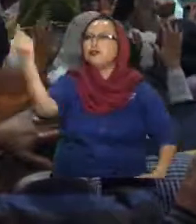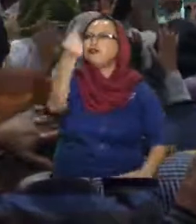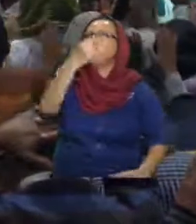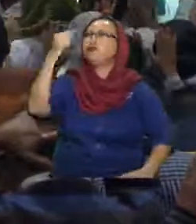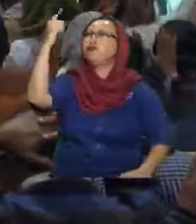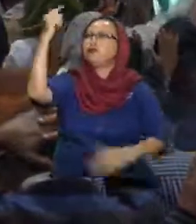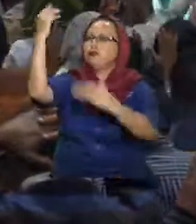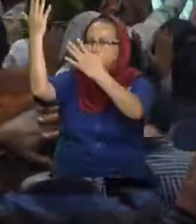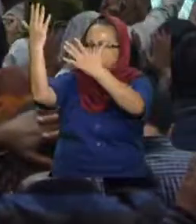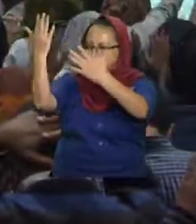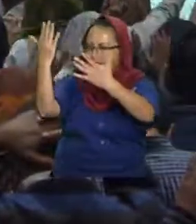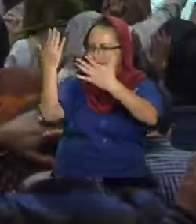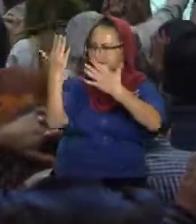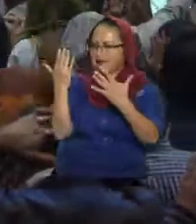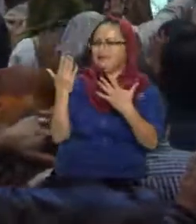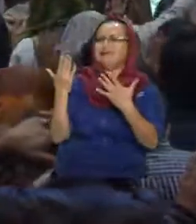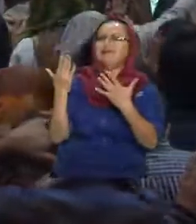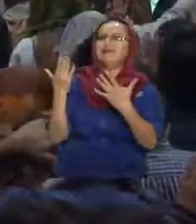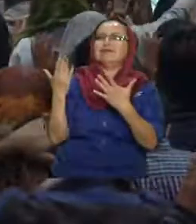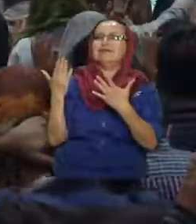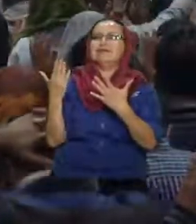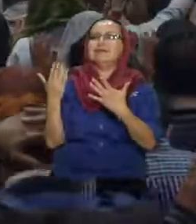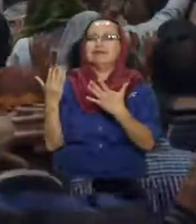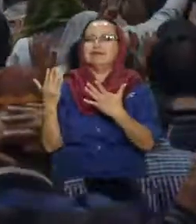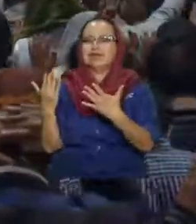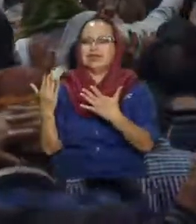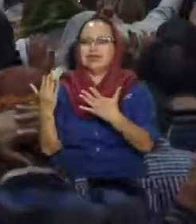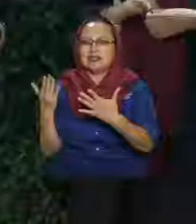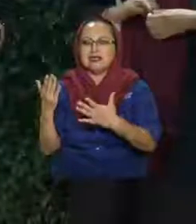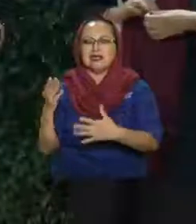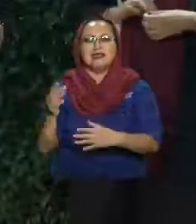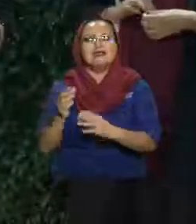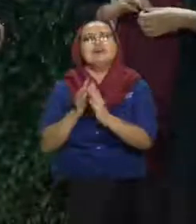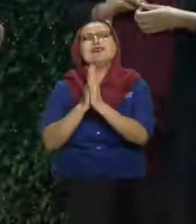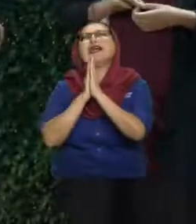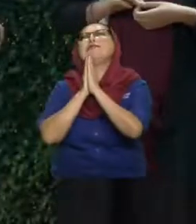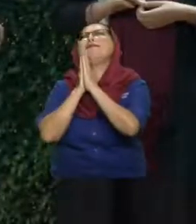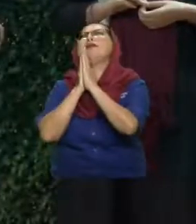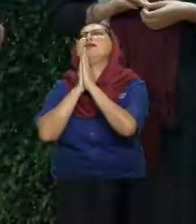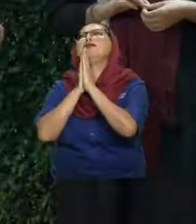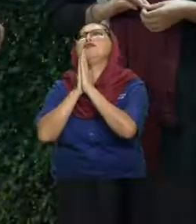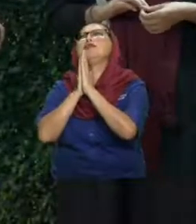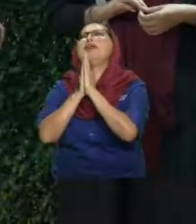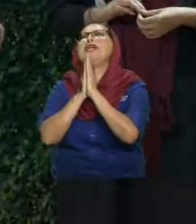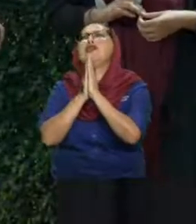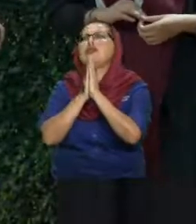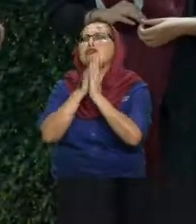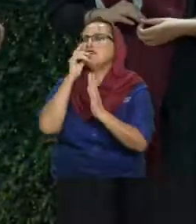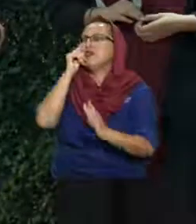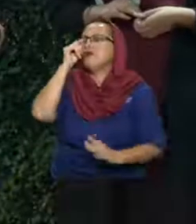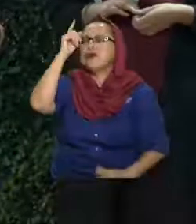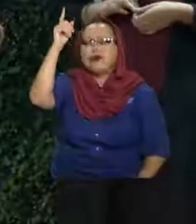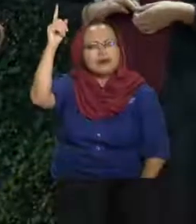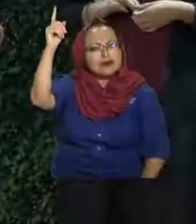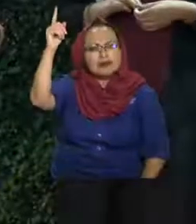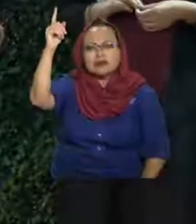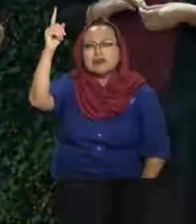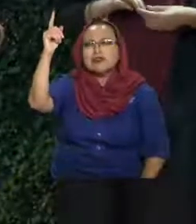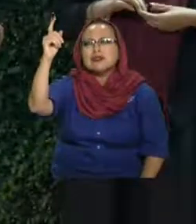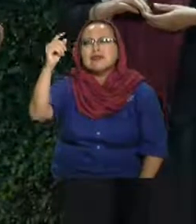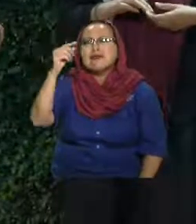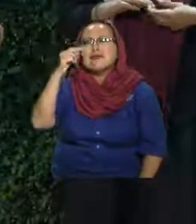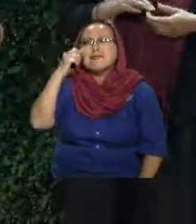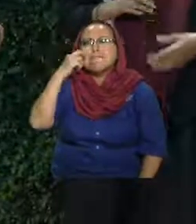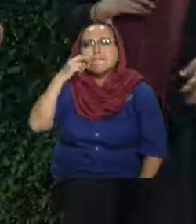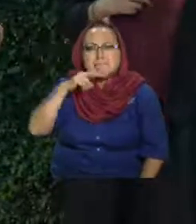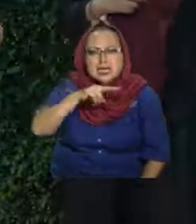nada y tú has sido el que nos ha provisto de todo. Pero vengo con súplicas delante de ti,